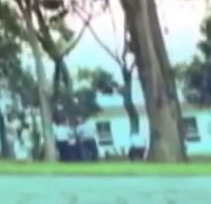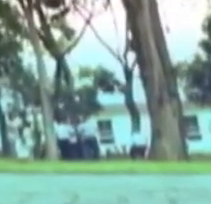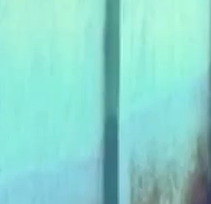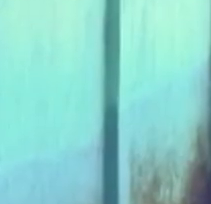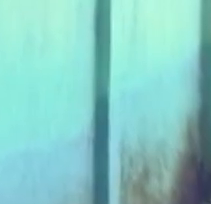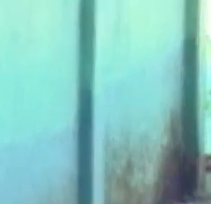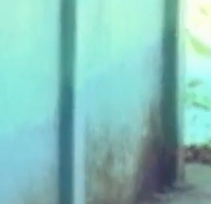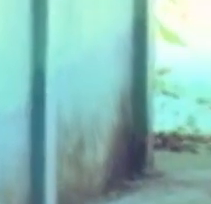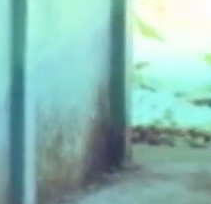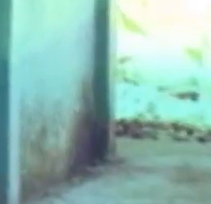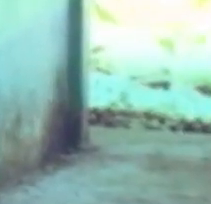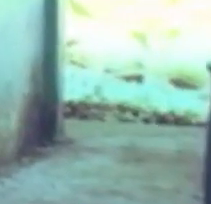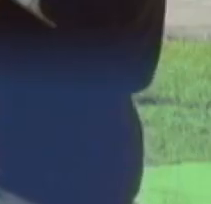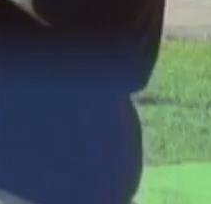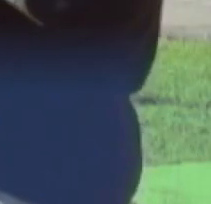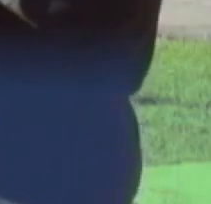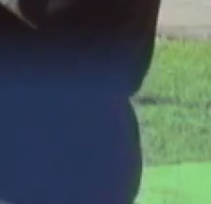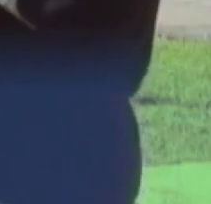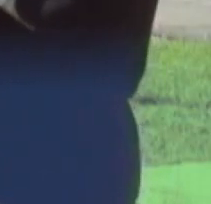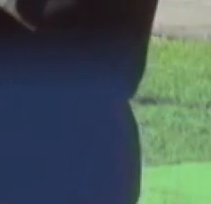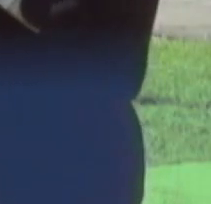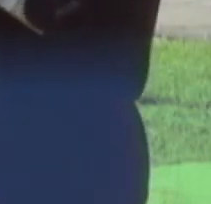Compromiso.